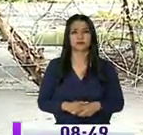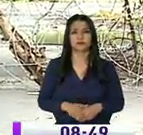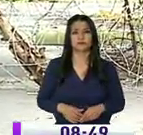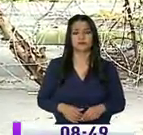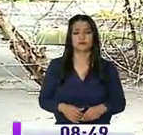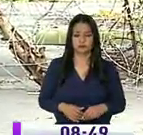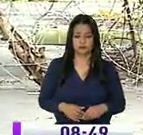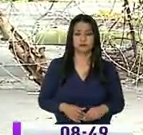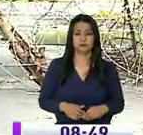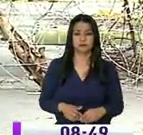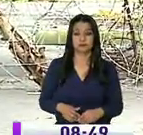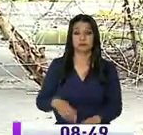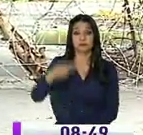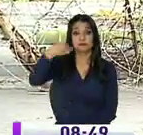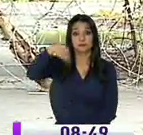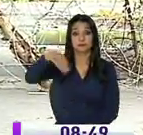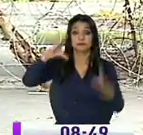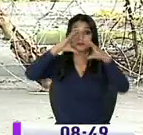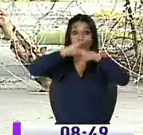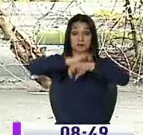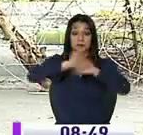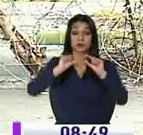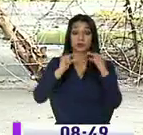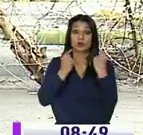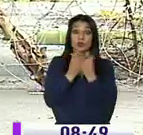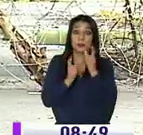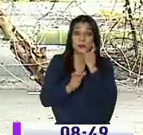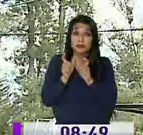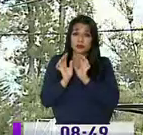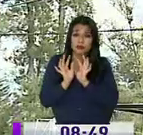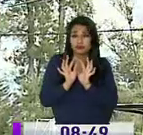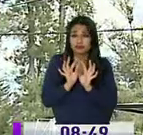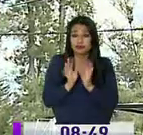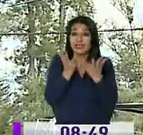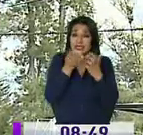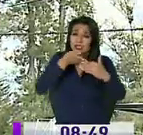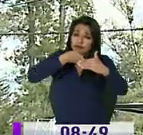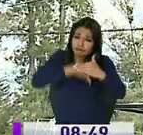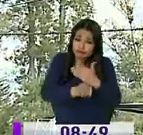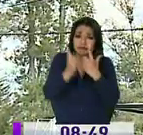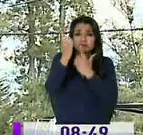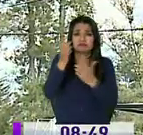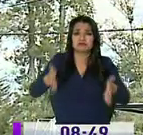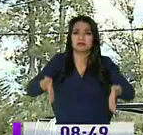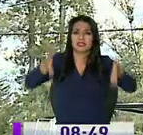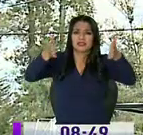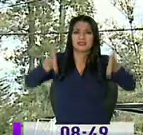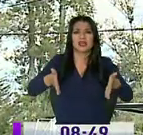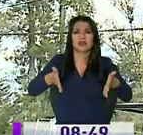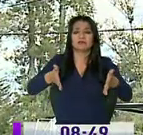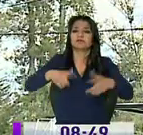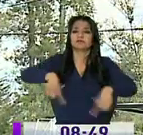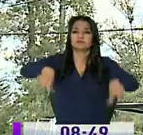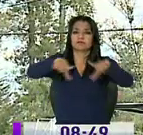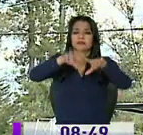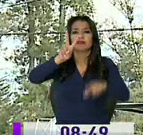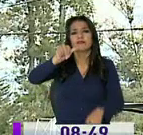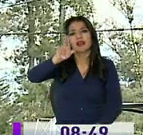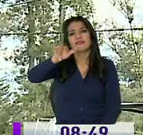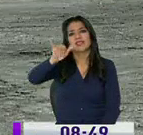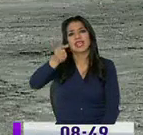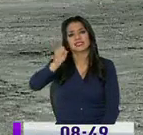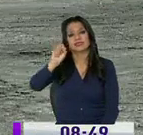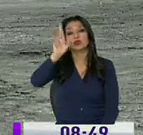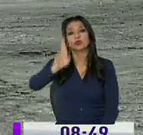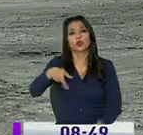La noche de este miércoles, un grupo de civiles intentó ingresar al fuerte militar Marco Aurelio Subía en Las Balbinas, esto al sur oriente